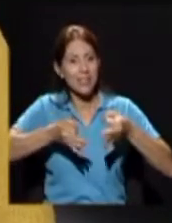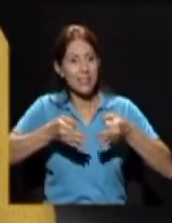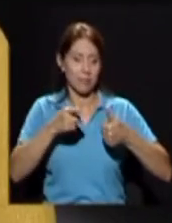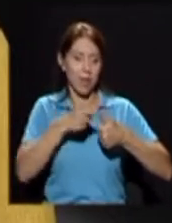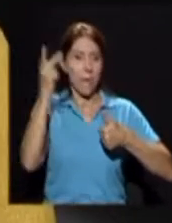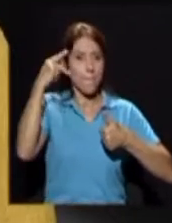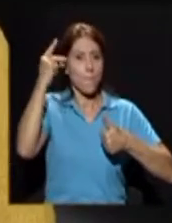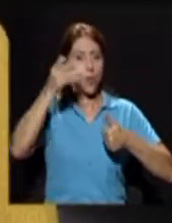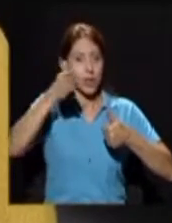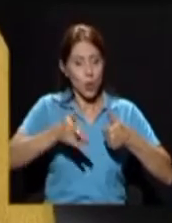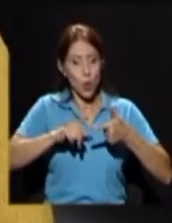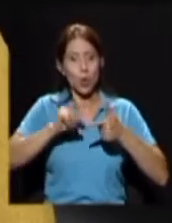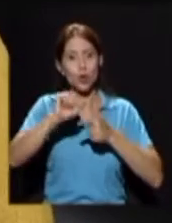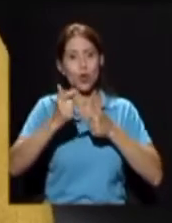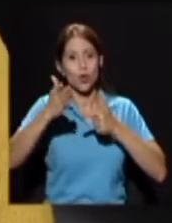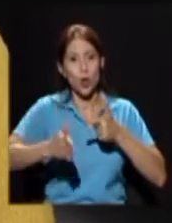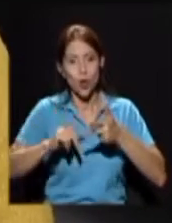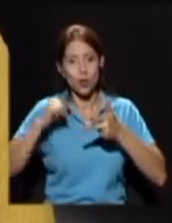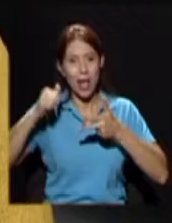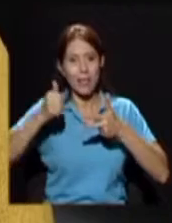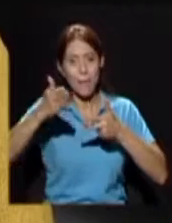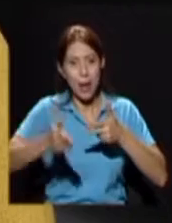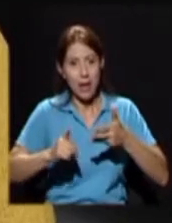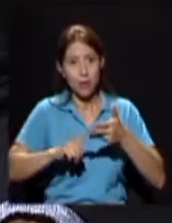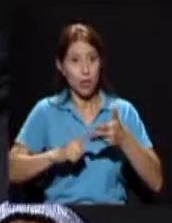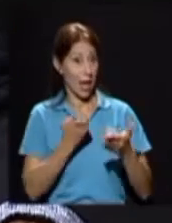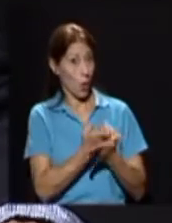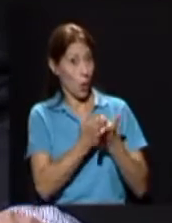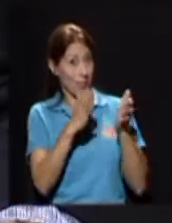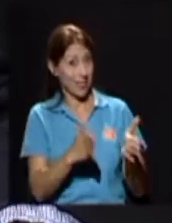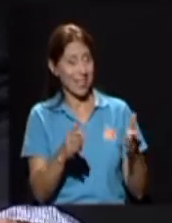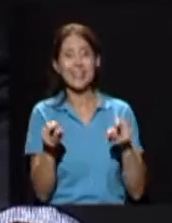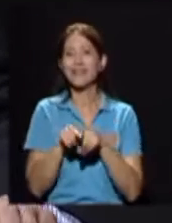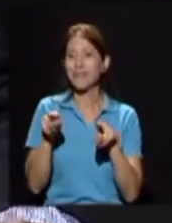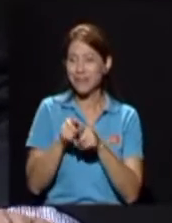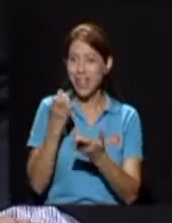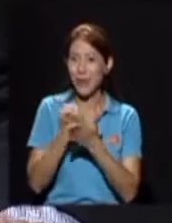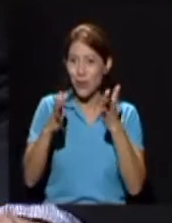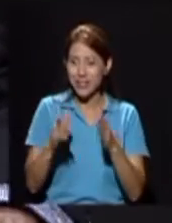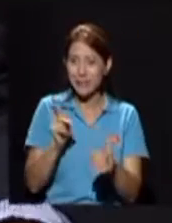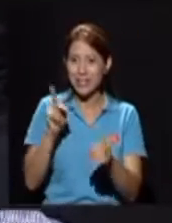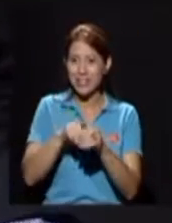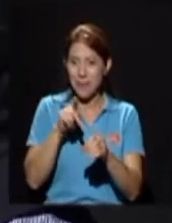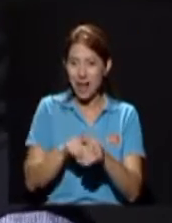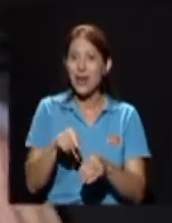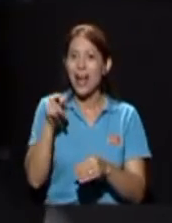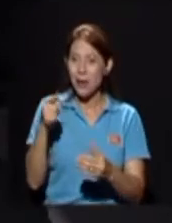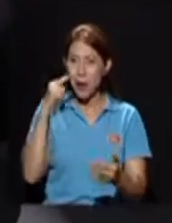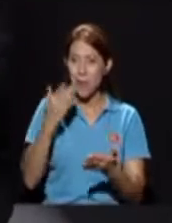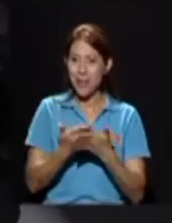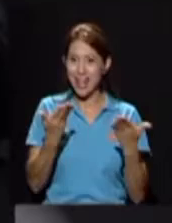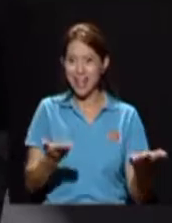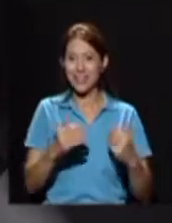antropólogos, analizando el desempeño judicial. Hasta economistas participaron. Aquí hay una, pero